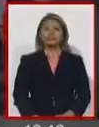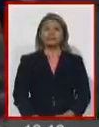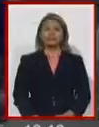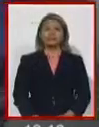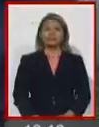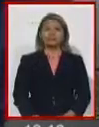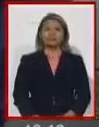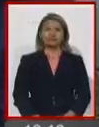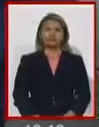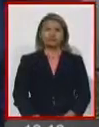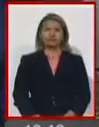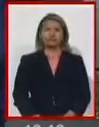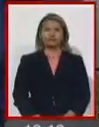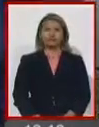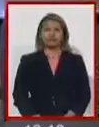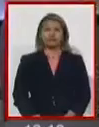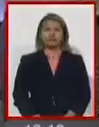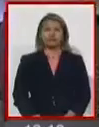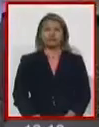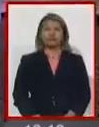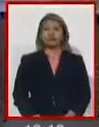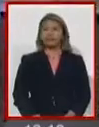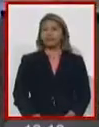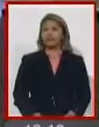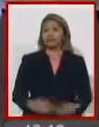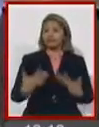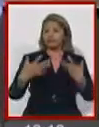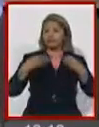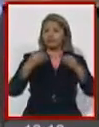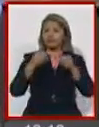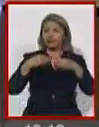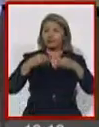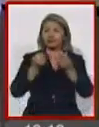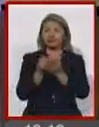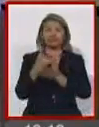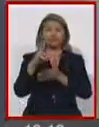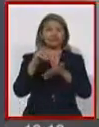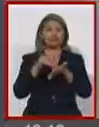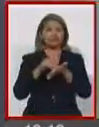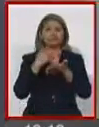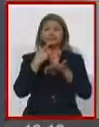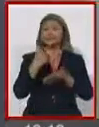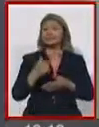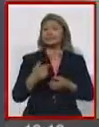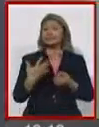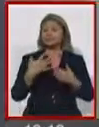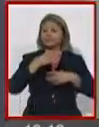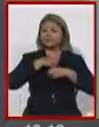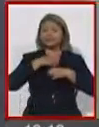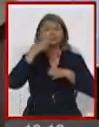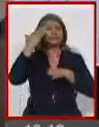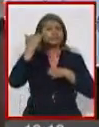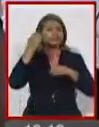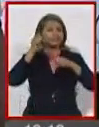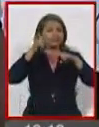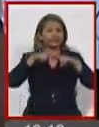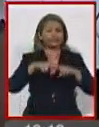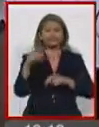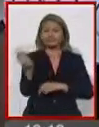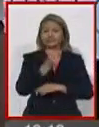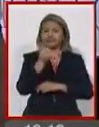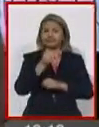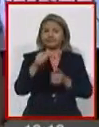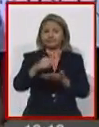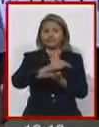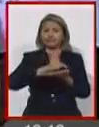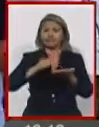¡Cero ambulante! ¡Cero ambulante! De esta manera, comerciantes del mercado nuevo del Plan 3000 manifestaron su molestia por el asentamiento de ambulantes